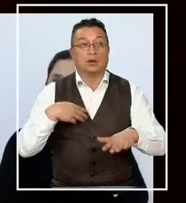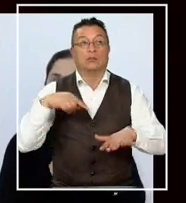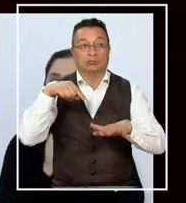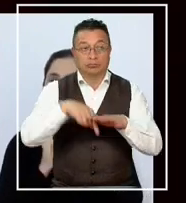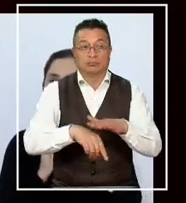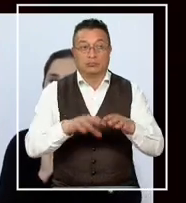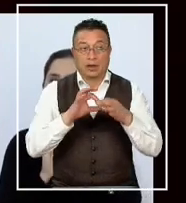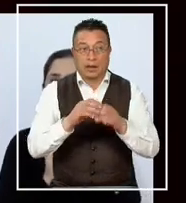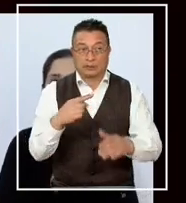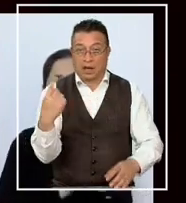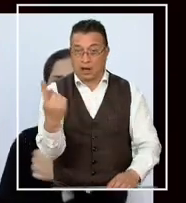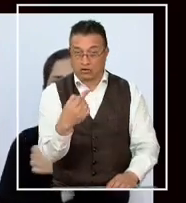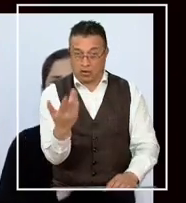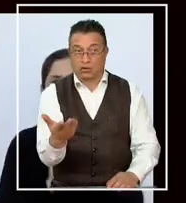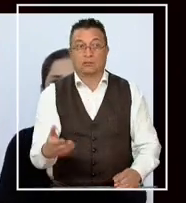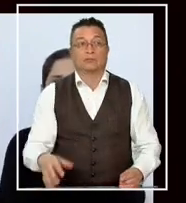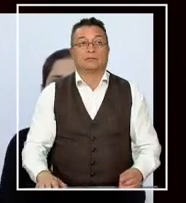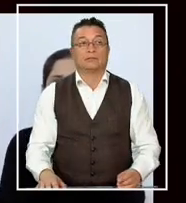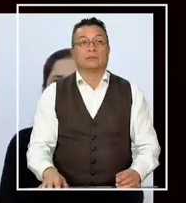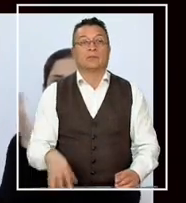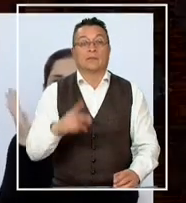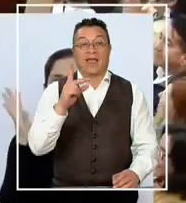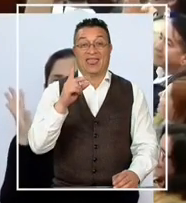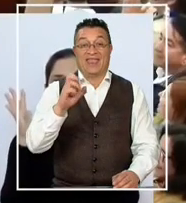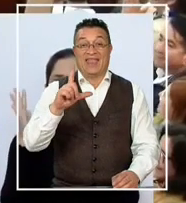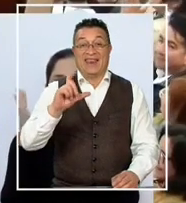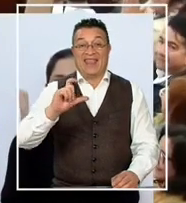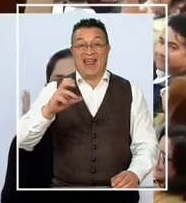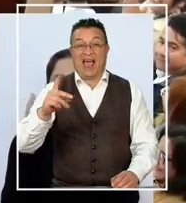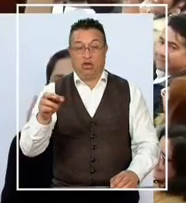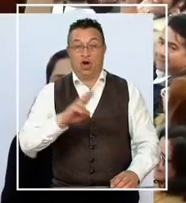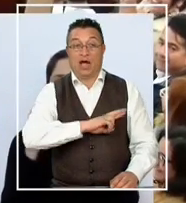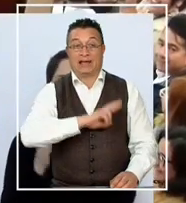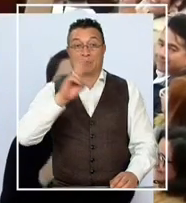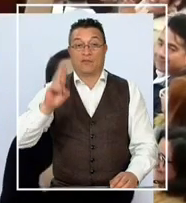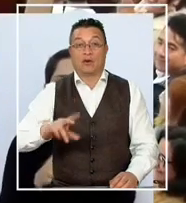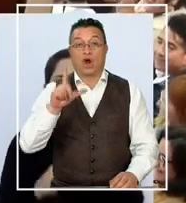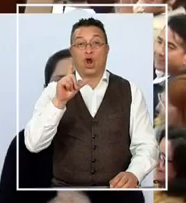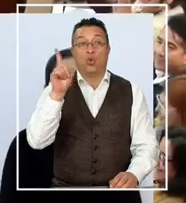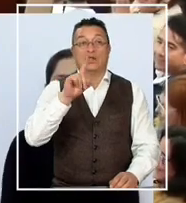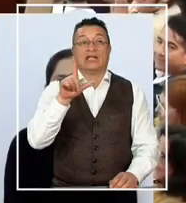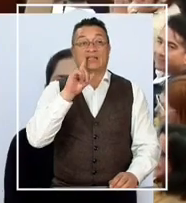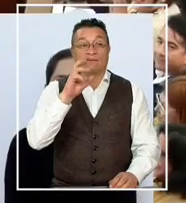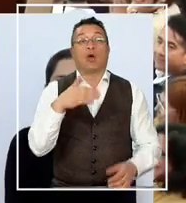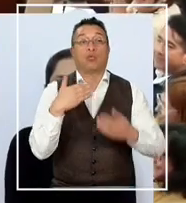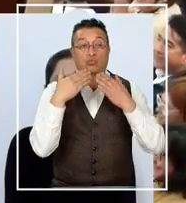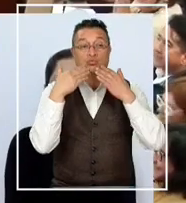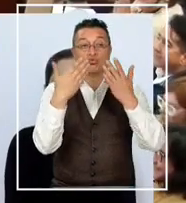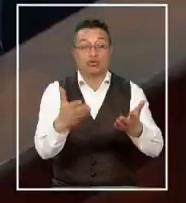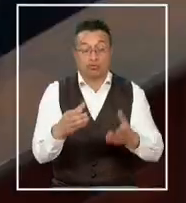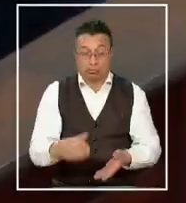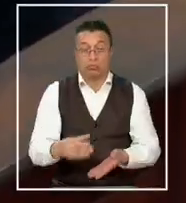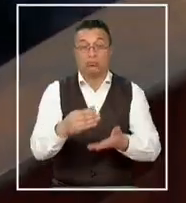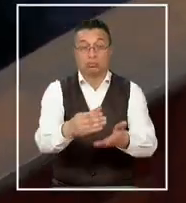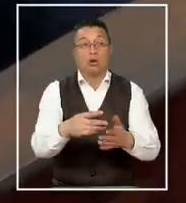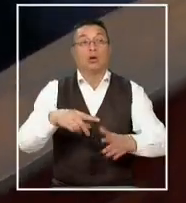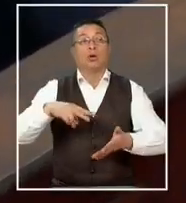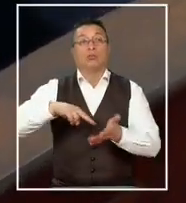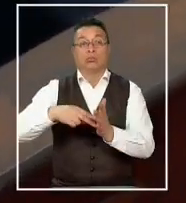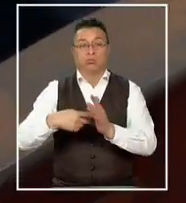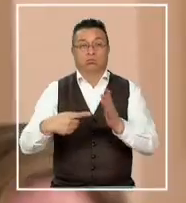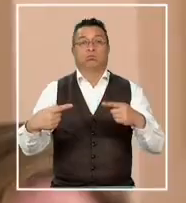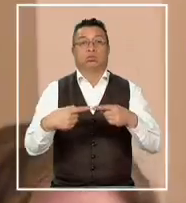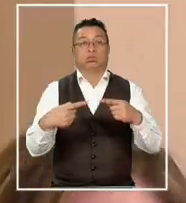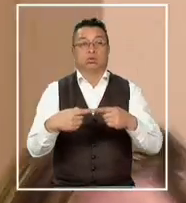demás, gracias. El delegado de la bancada republicana, Luis Silva, regaló la suya. Señala en medio de la tensión generada